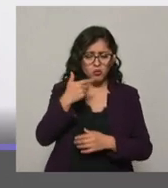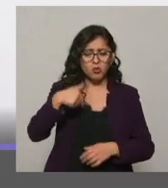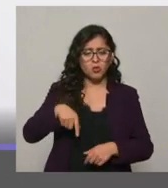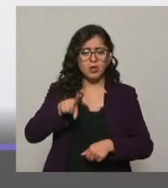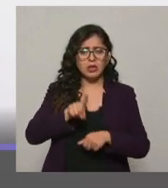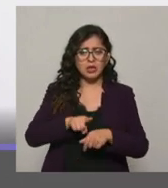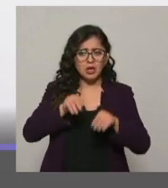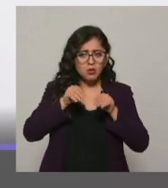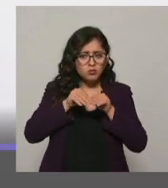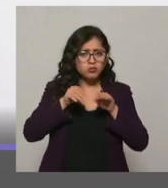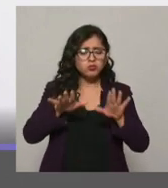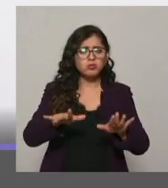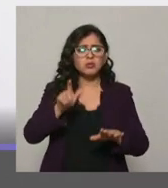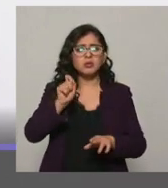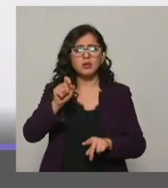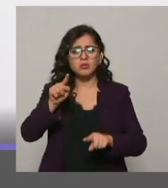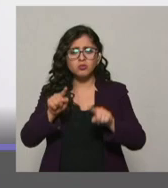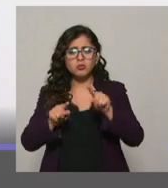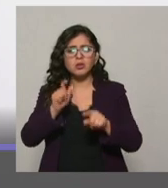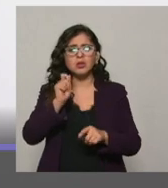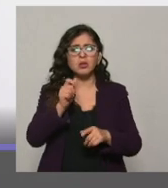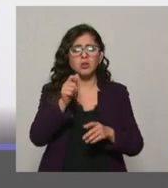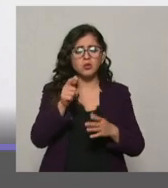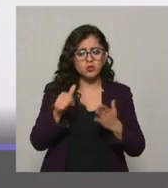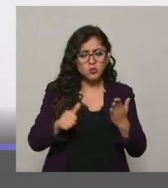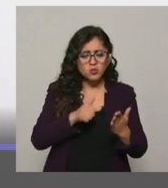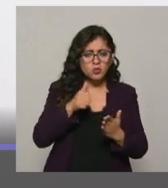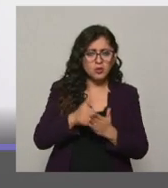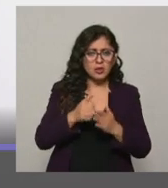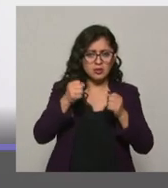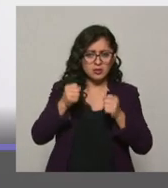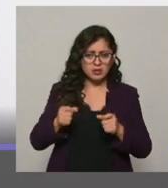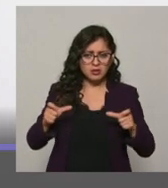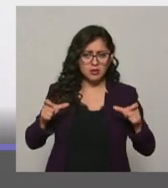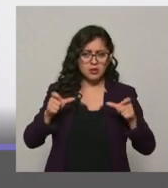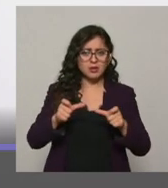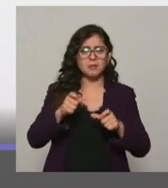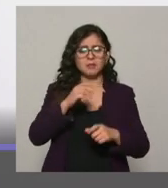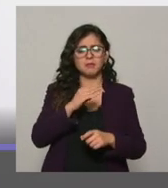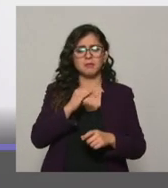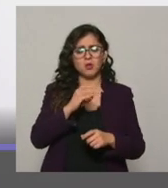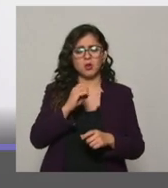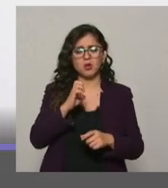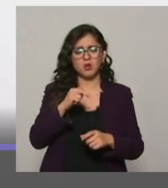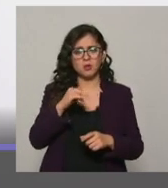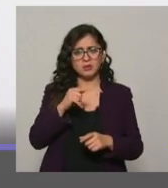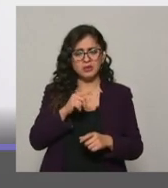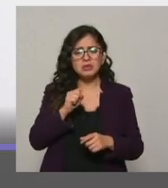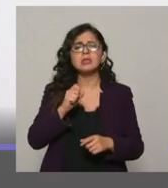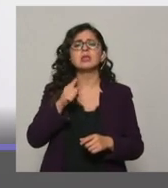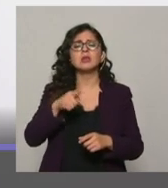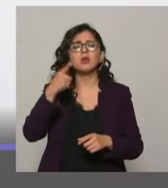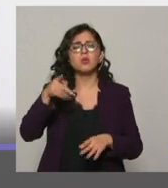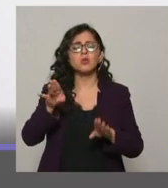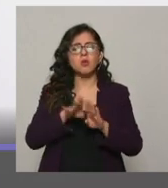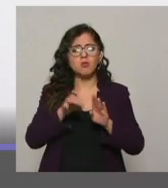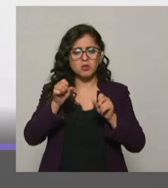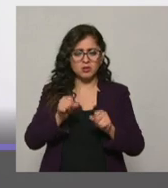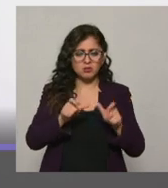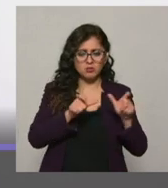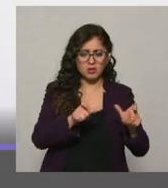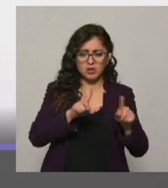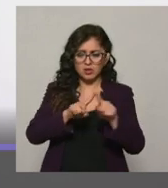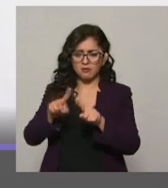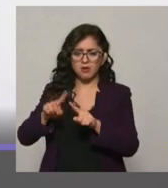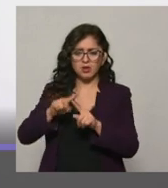publica también el índice de ciudades seguras por The Economist, que analiza el nivel de seguridad en distintas